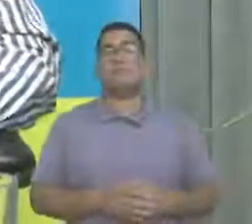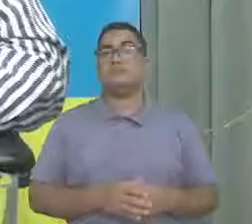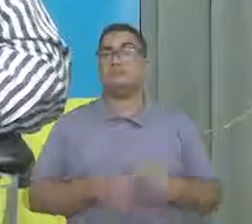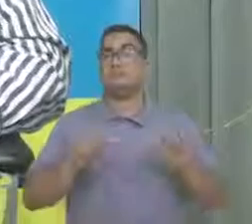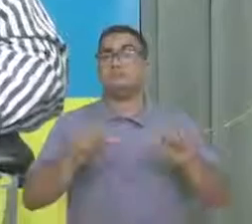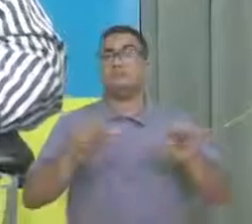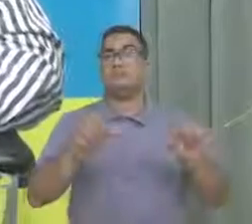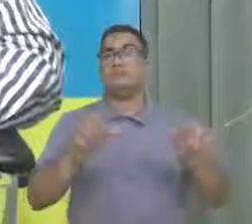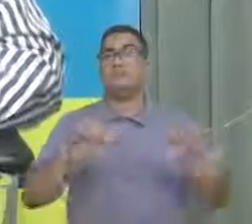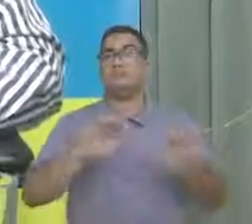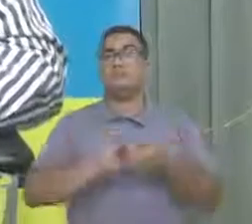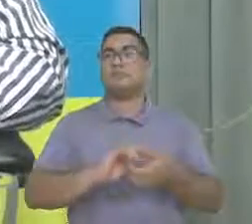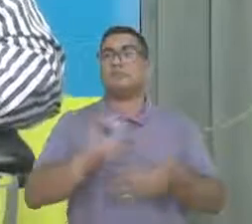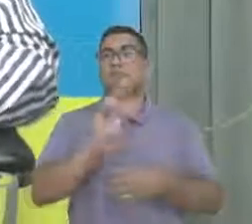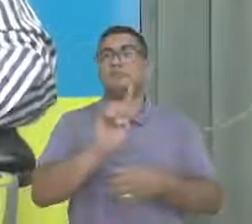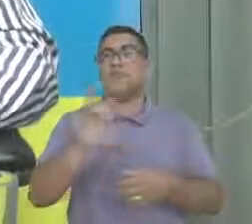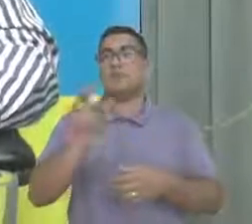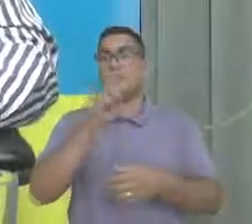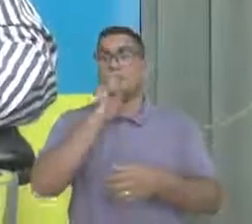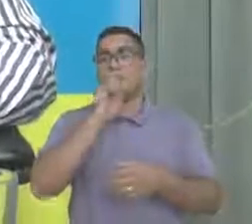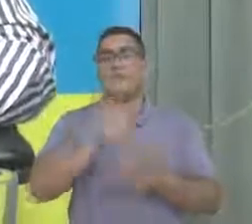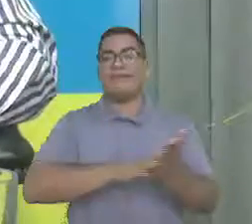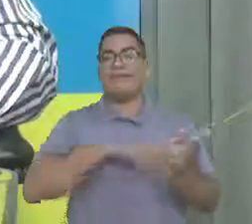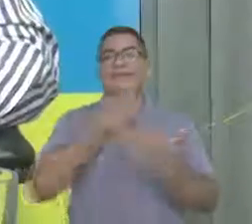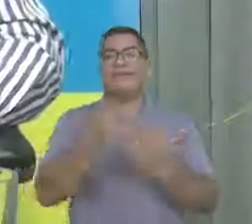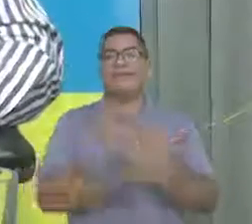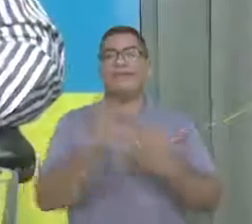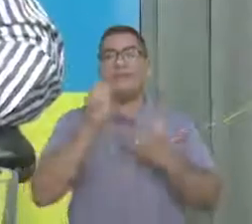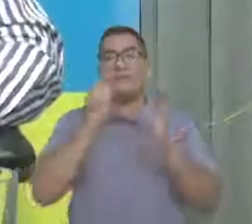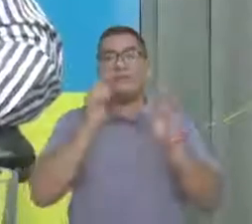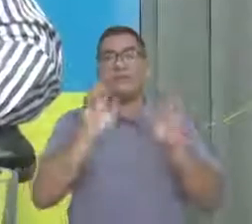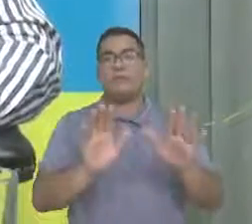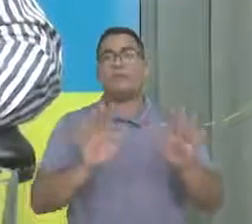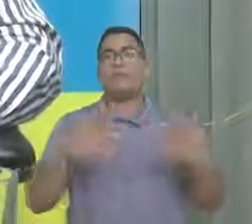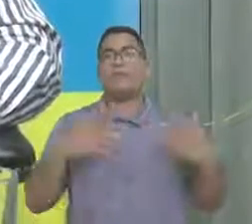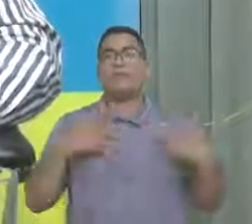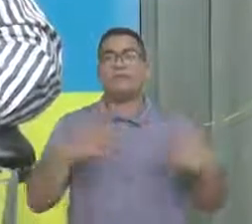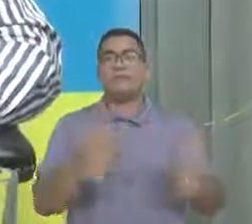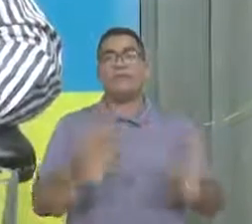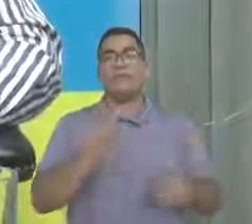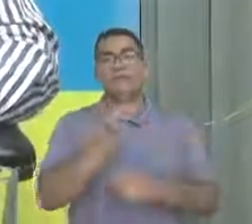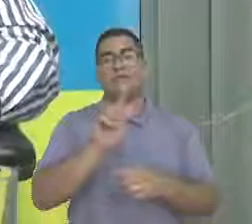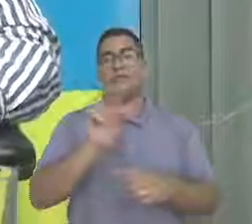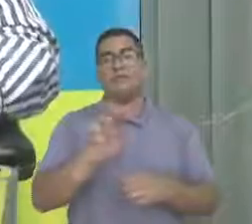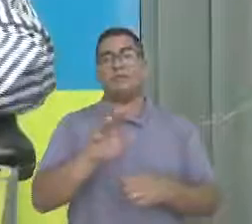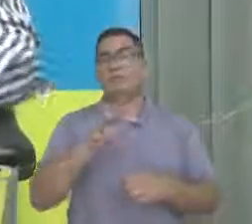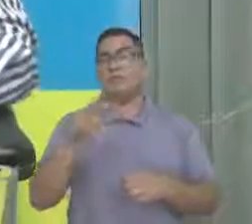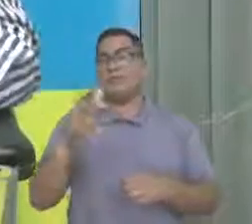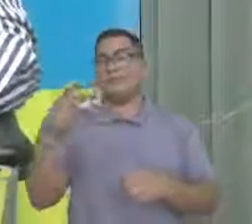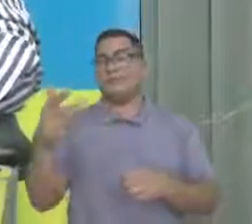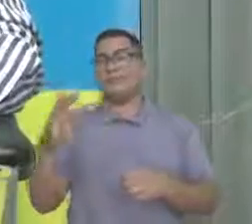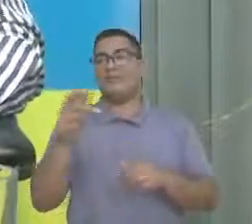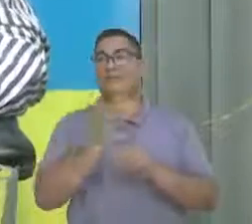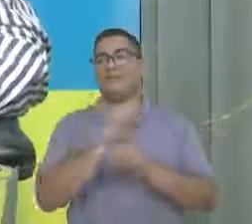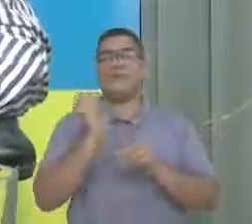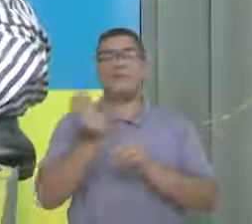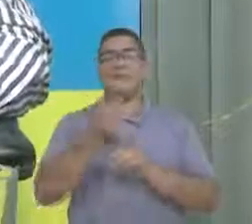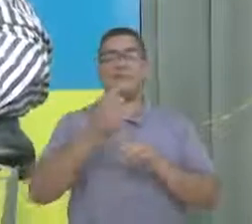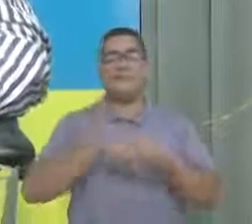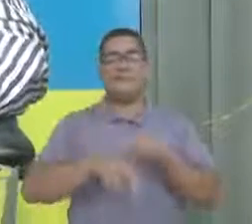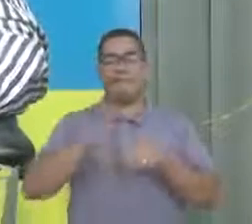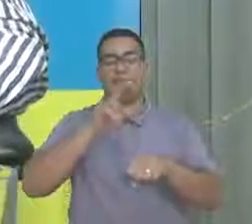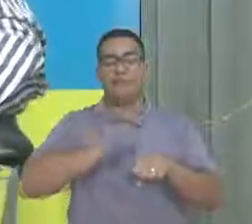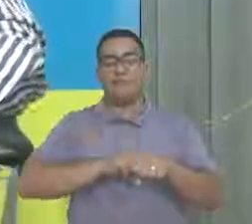Estamos de regreso, amigos televidentes, en su gustado programa Prevenir en Salud, a través de la frecuencia del canal 98, el canal parlamentario, el